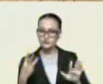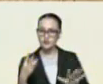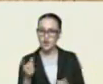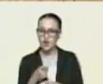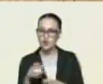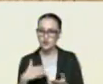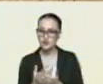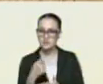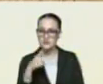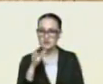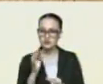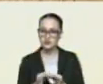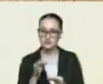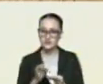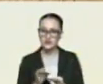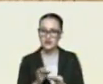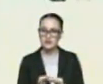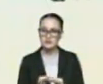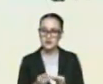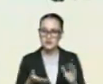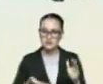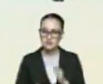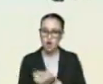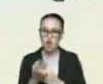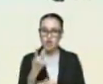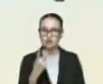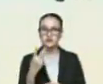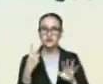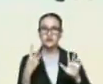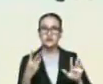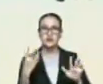agosto al 1 de septiembre, la impresión de